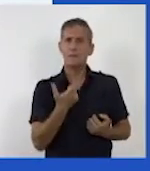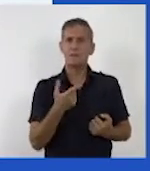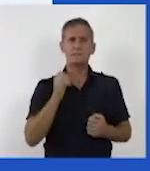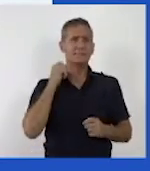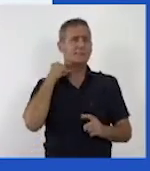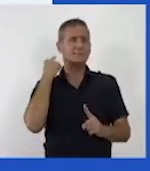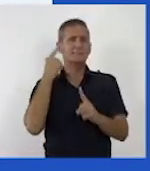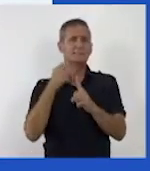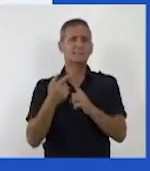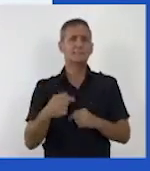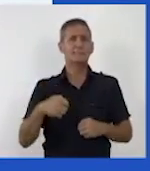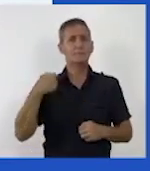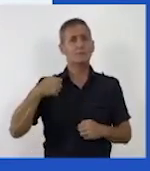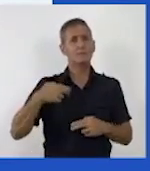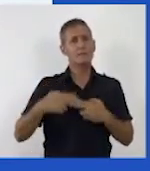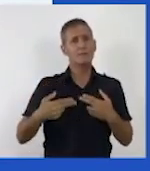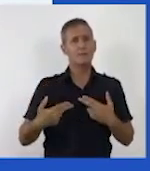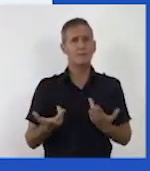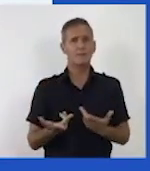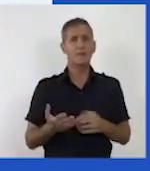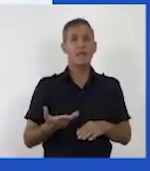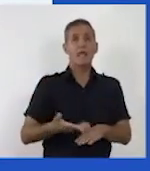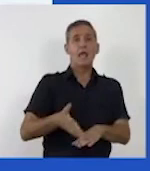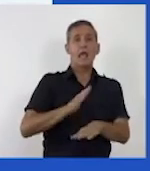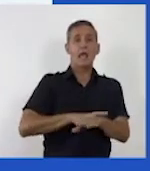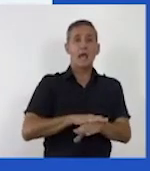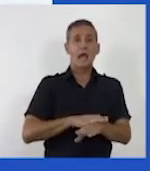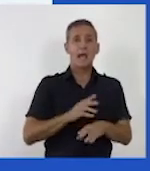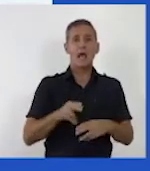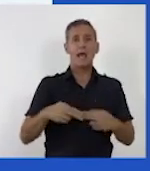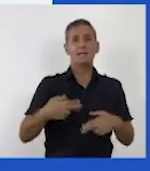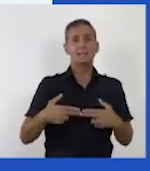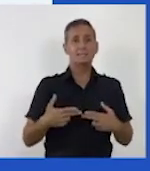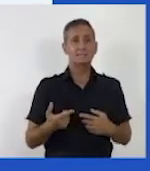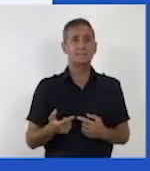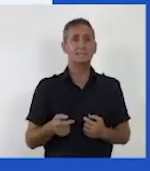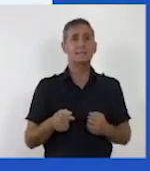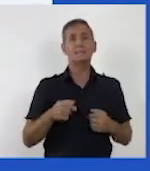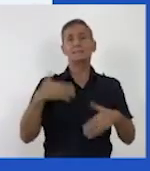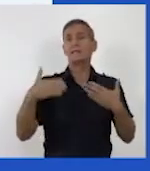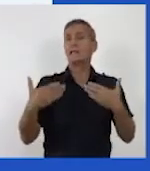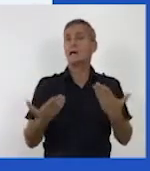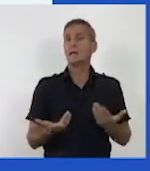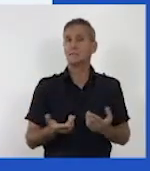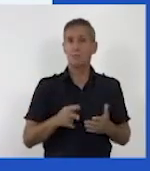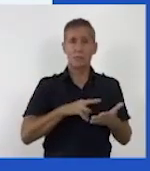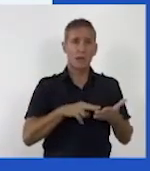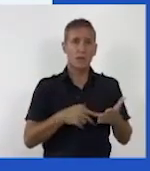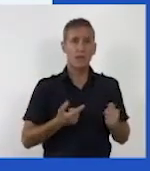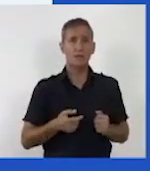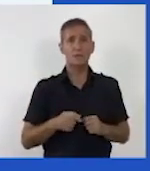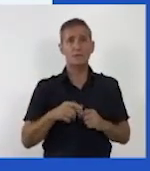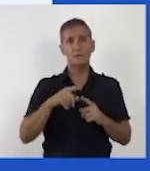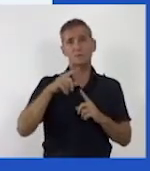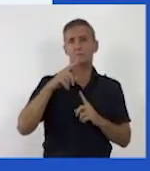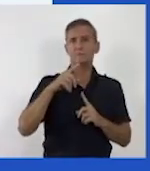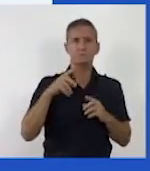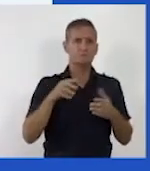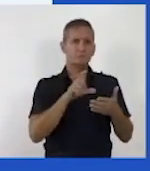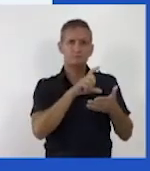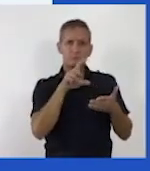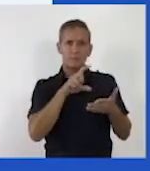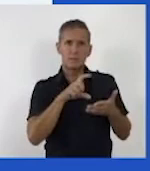que siempre tienen que hacerse antes de enfrentarse a las actividades del líder de la lectura qué tipo de texto es